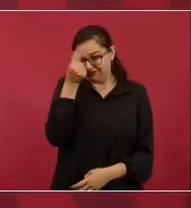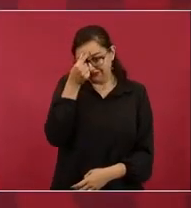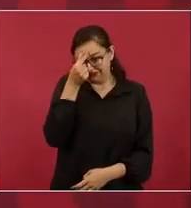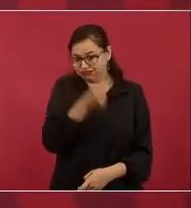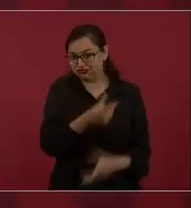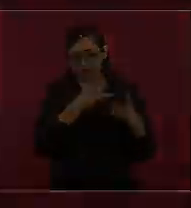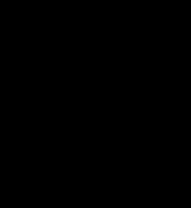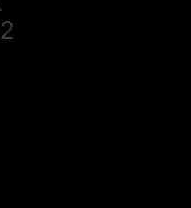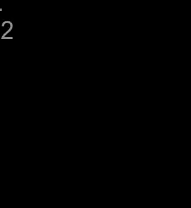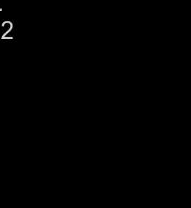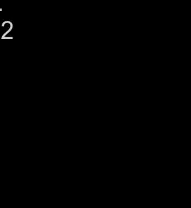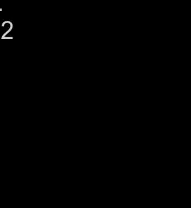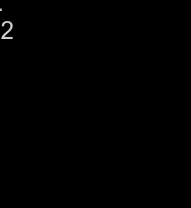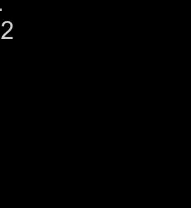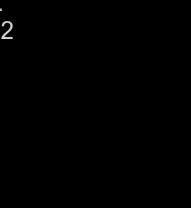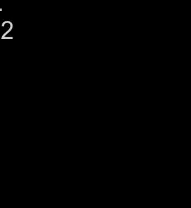Y entonces,